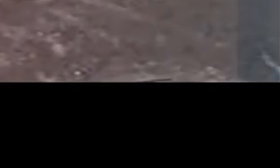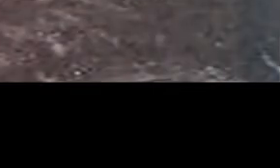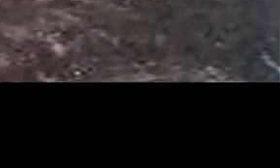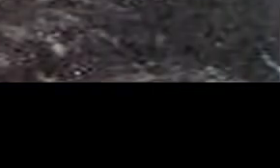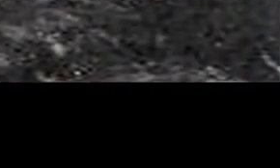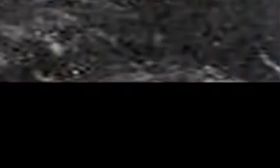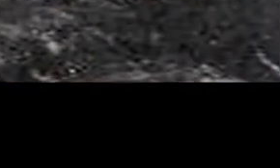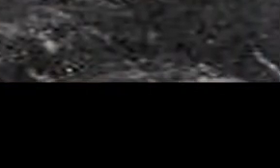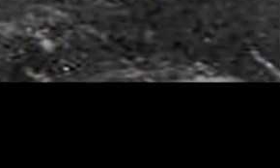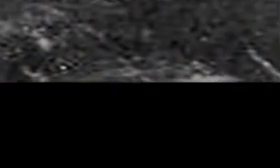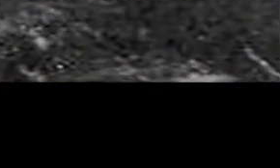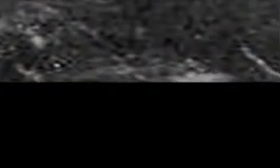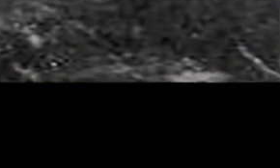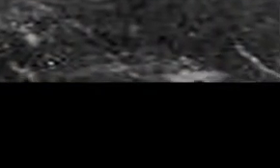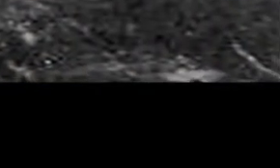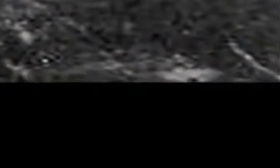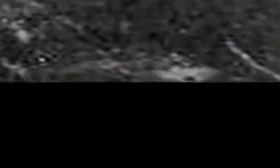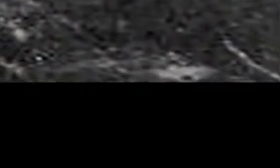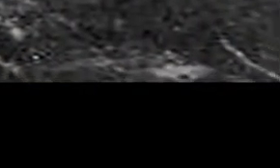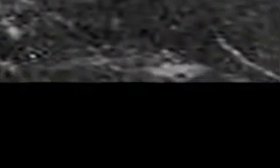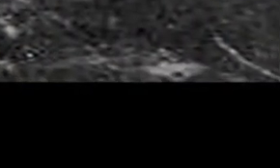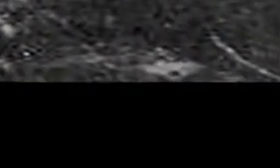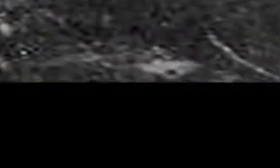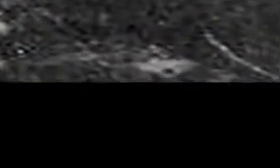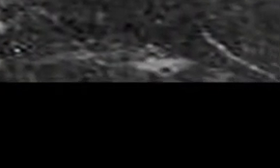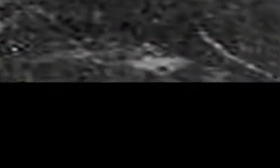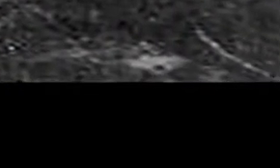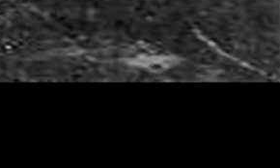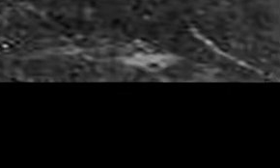Murió durante su acción.